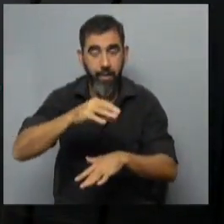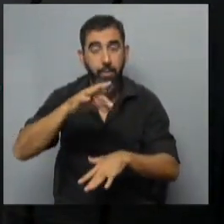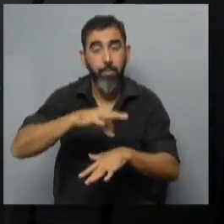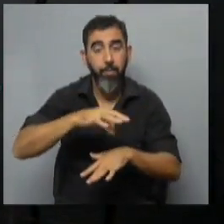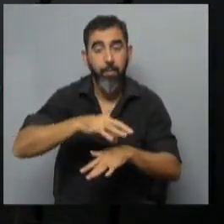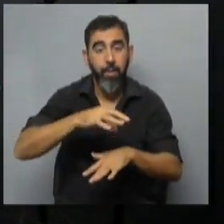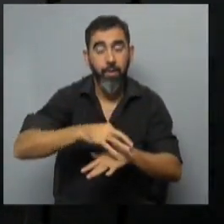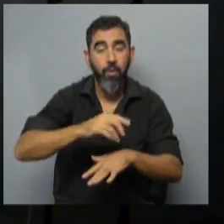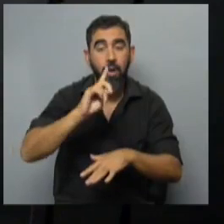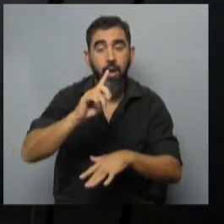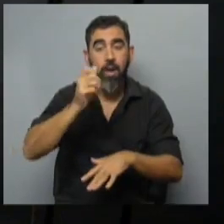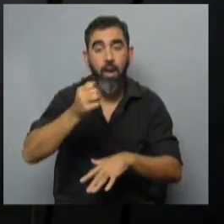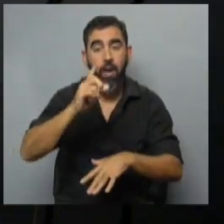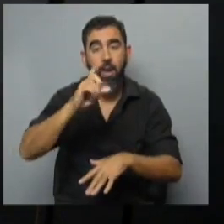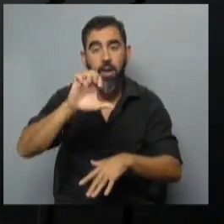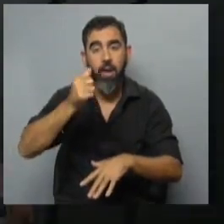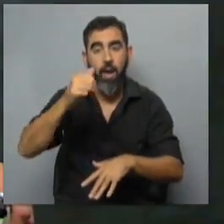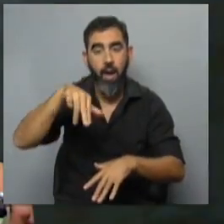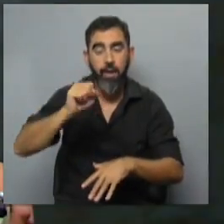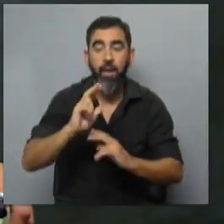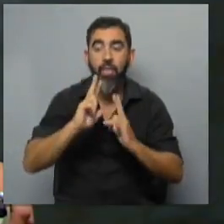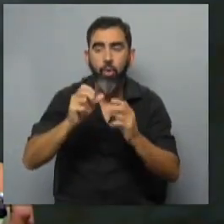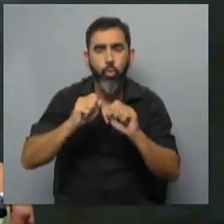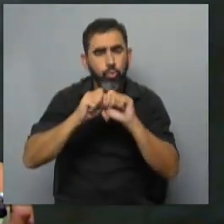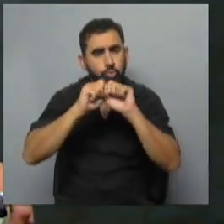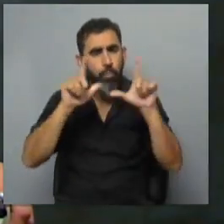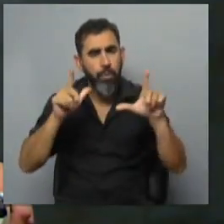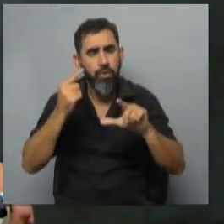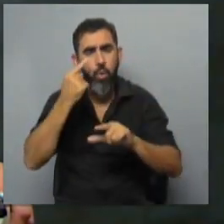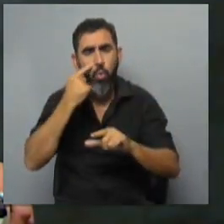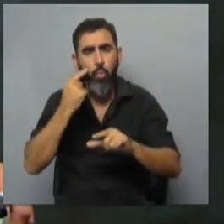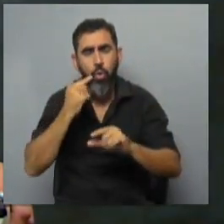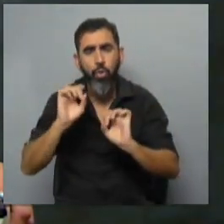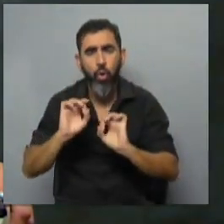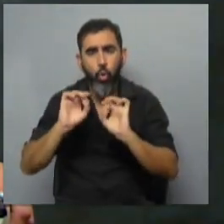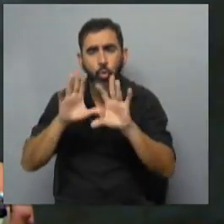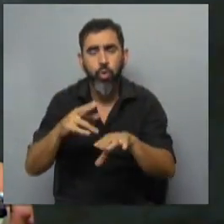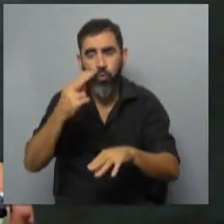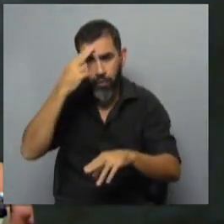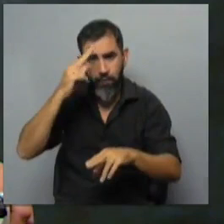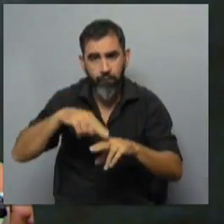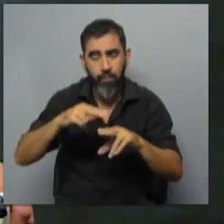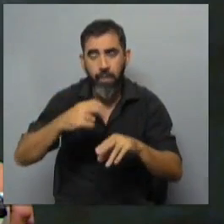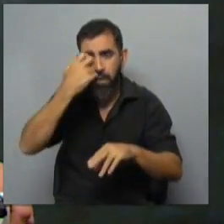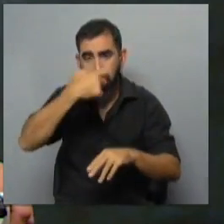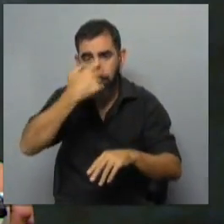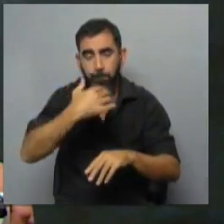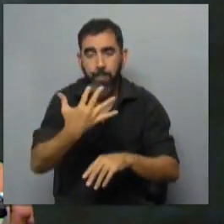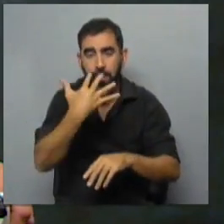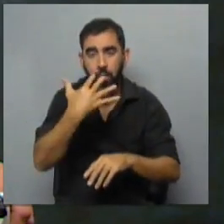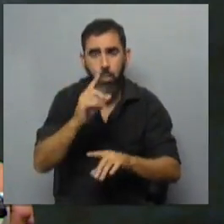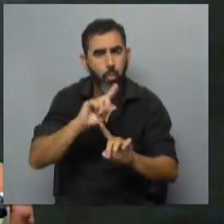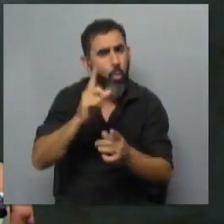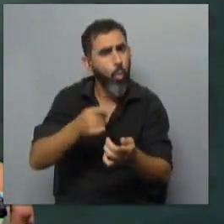carvalho galiana dijo que le sorprende el número de casos de infecciones respiratorias que hay actualmente porque no es